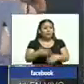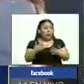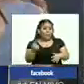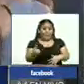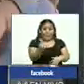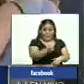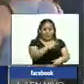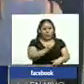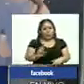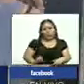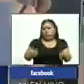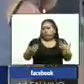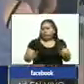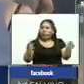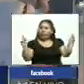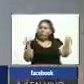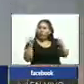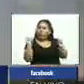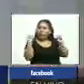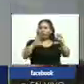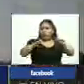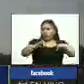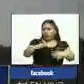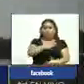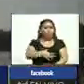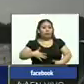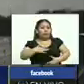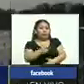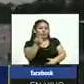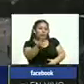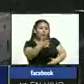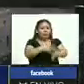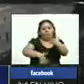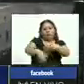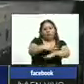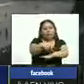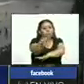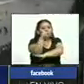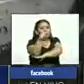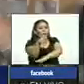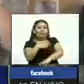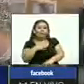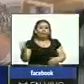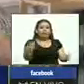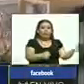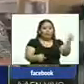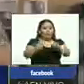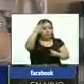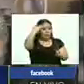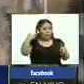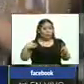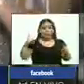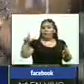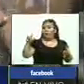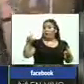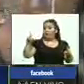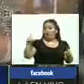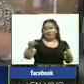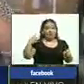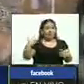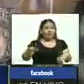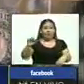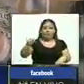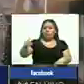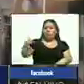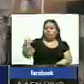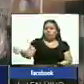De salvadoreños ya disfrutan de sus vacaciones. Las playas de La Libertad siempre son el principal destino. Doña Lidia, desde hace 5 años, no pasaba un